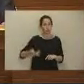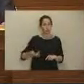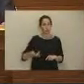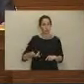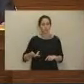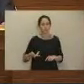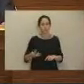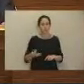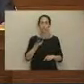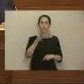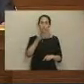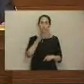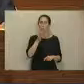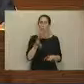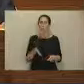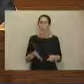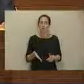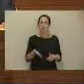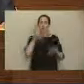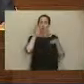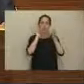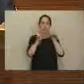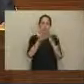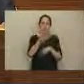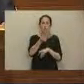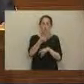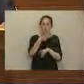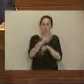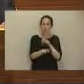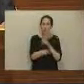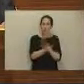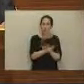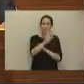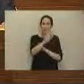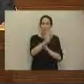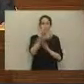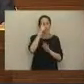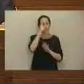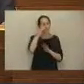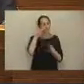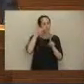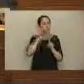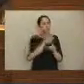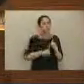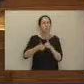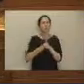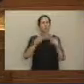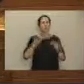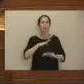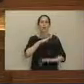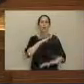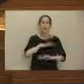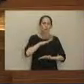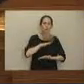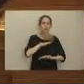que, aunque no se prescinde del tratamiento farmacológico, el foco de atención principal se centra en las capacidades más conservadas